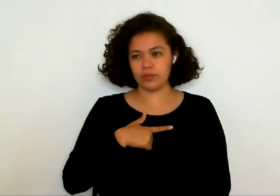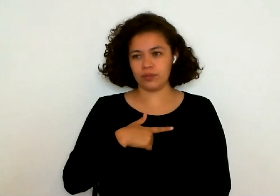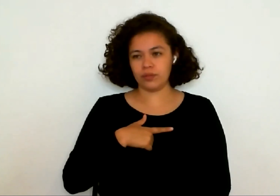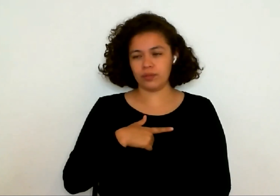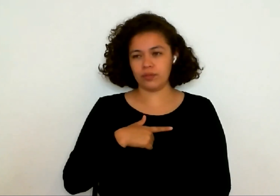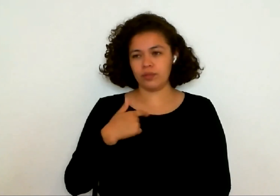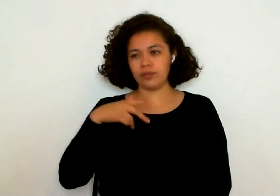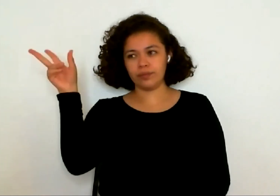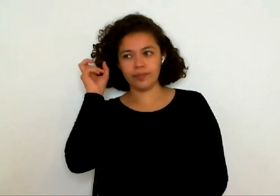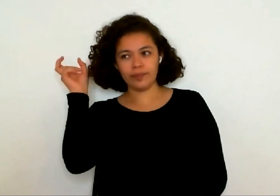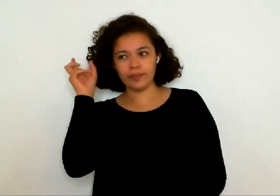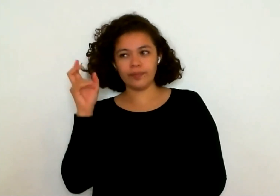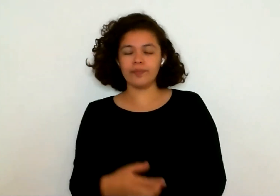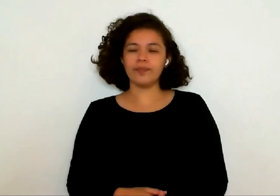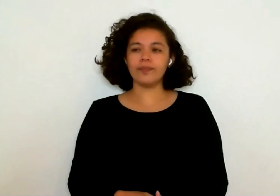los escuchamos.